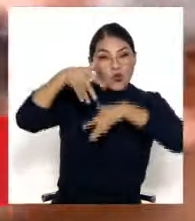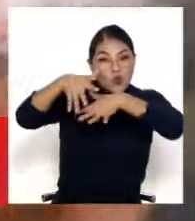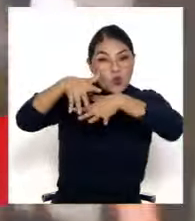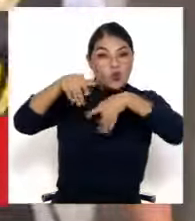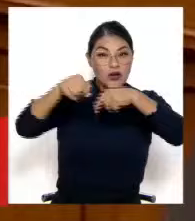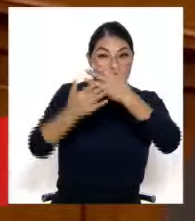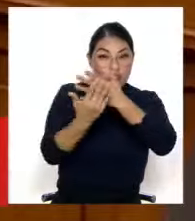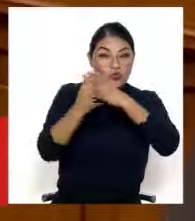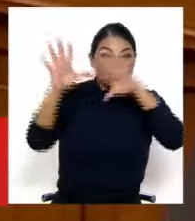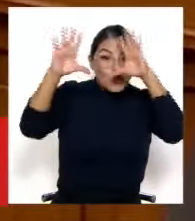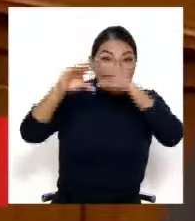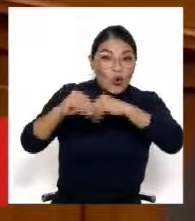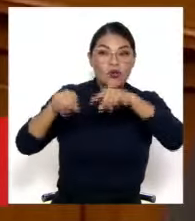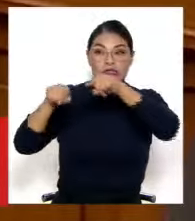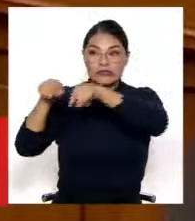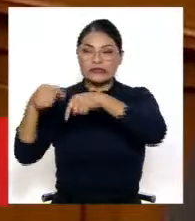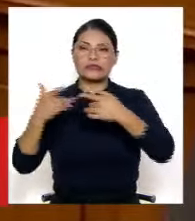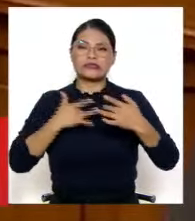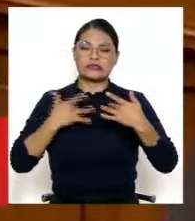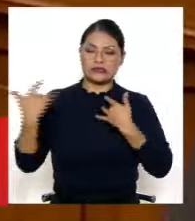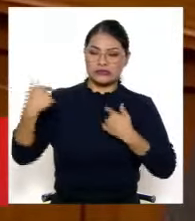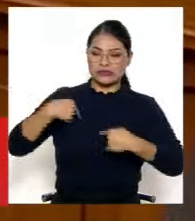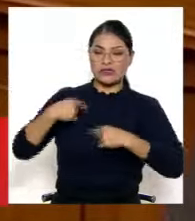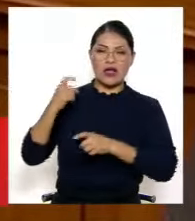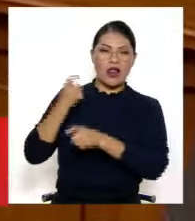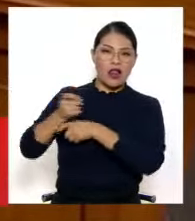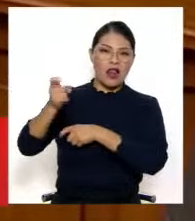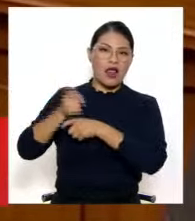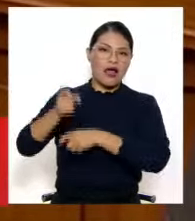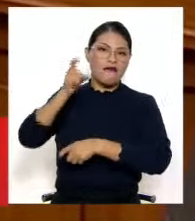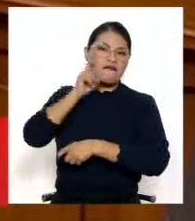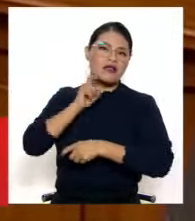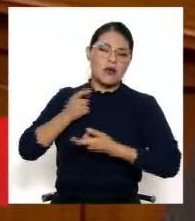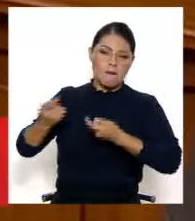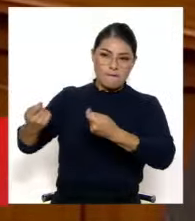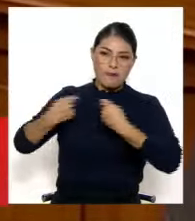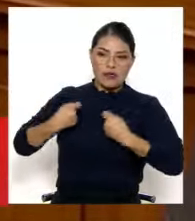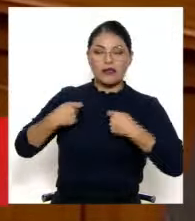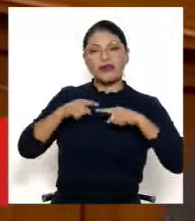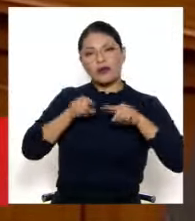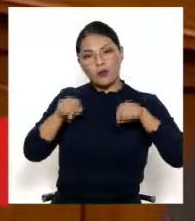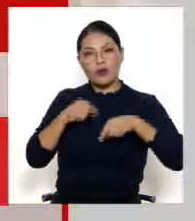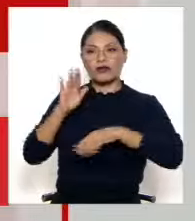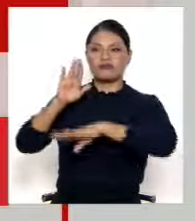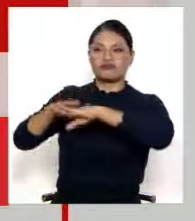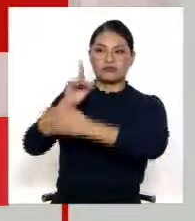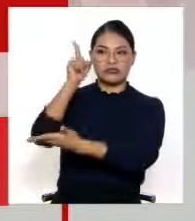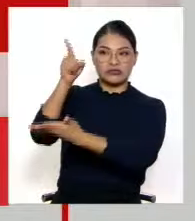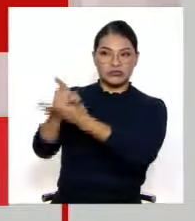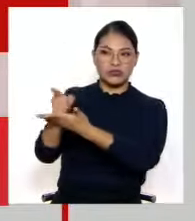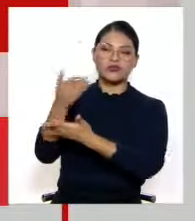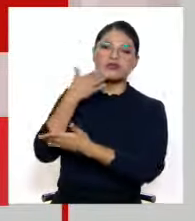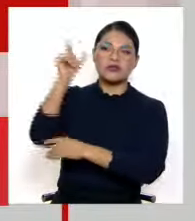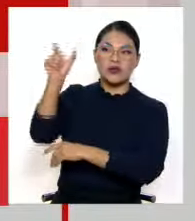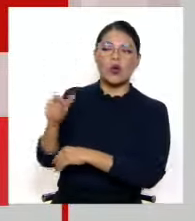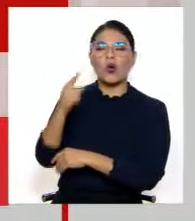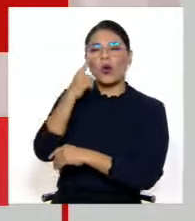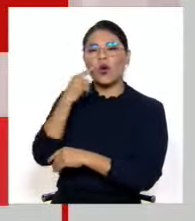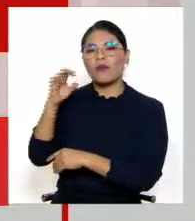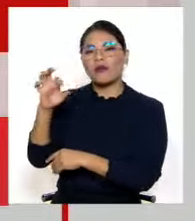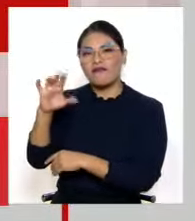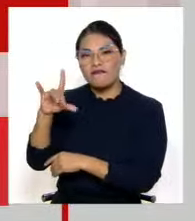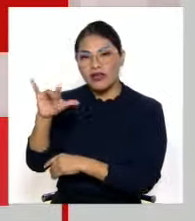trabajadora del Congreso denunció por violación sexual a la hora exlegislador Freddy Díaz monago de acuerdo al relato de la